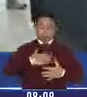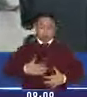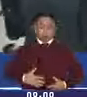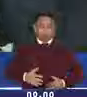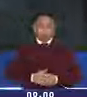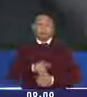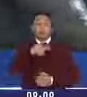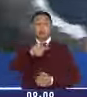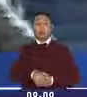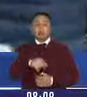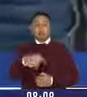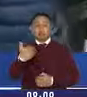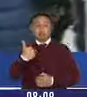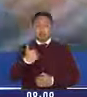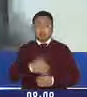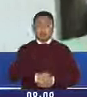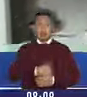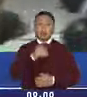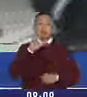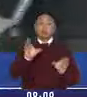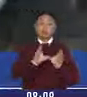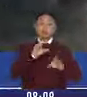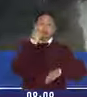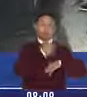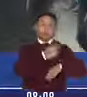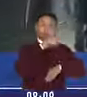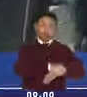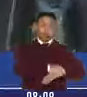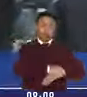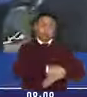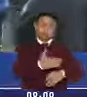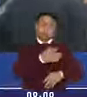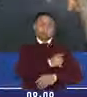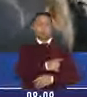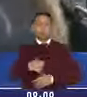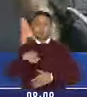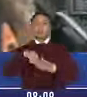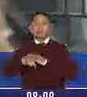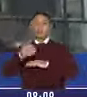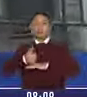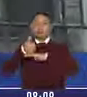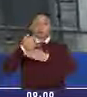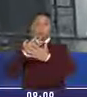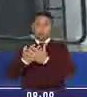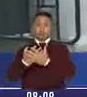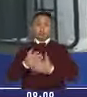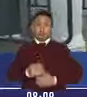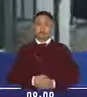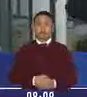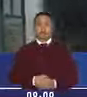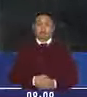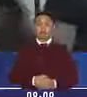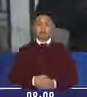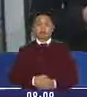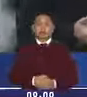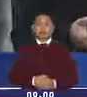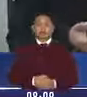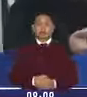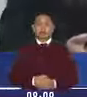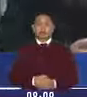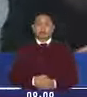observar personas que han tenido boletas de detención, los cuales ya fueron trasladados hacia las unidades judiciales correspondientes.